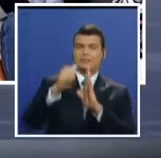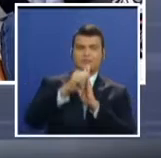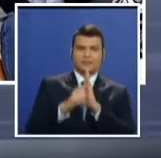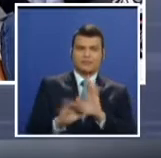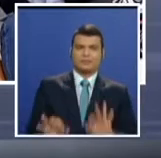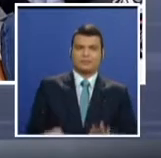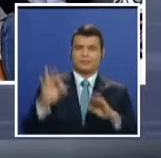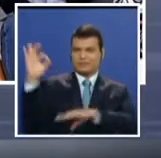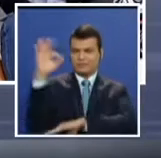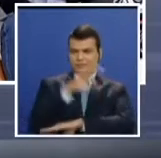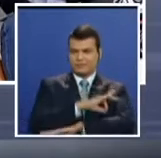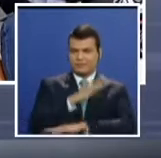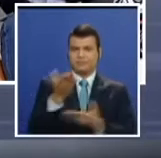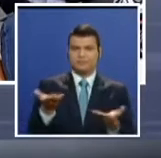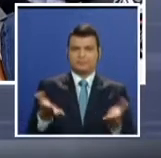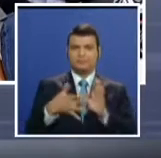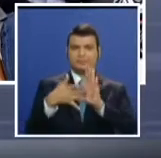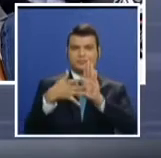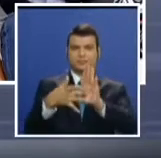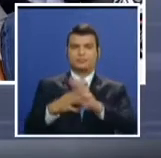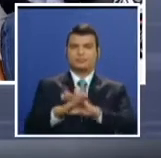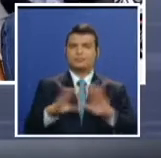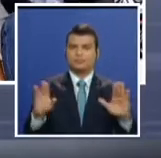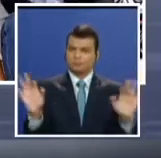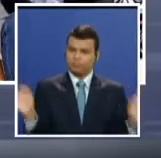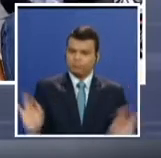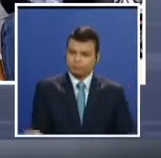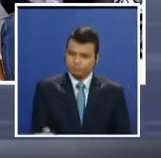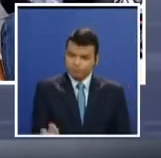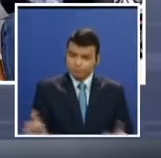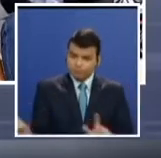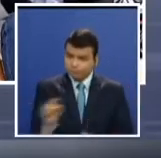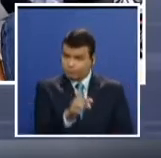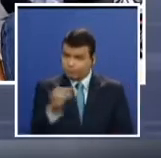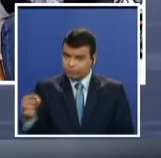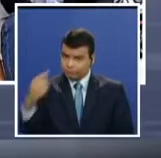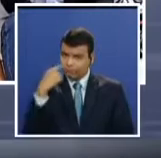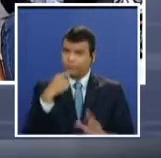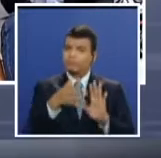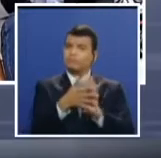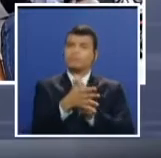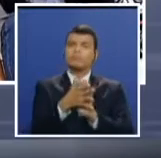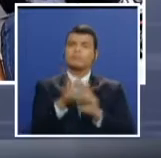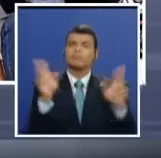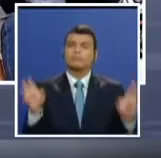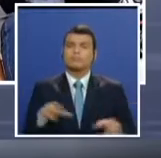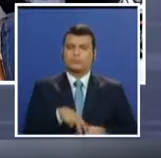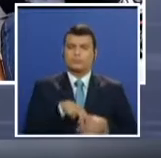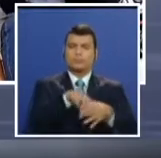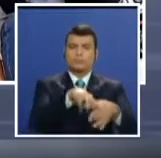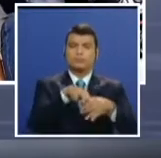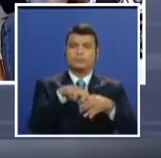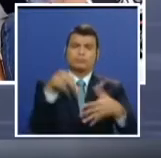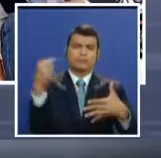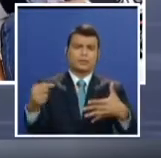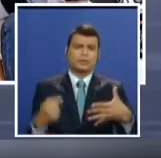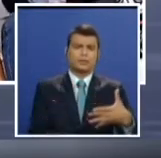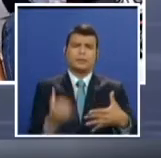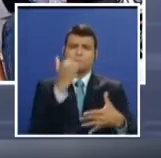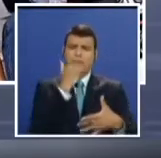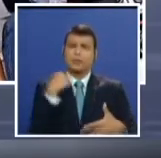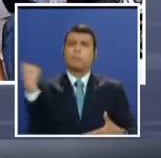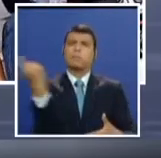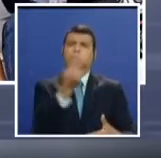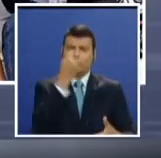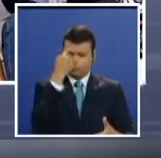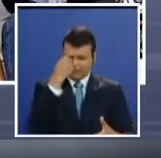programación de nuestro canal telepacífico que se alisten todos porque hoy vamos a hablar de tránsito hay muchas cosas y errores que cometemos y